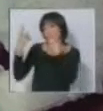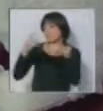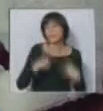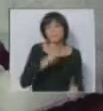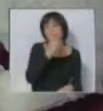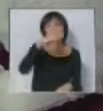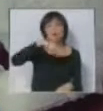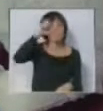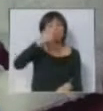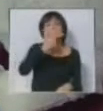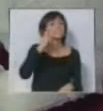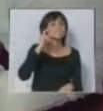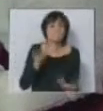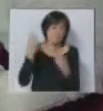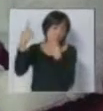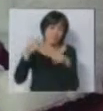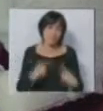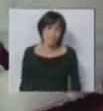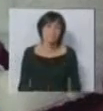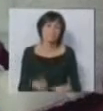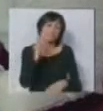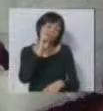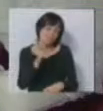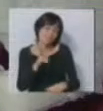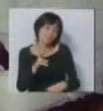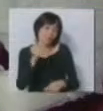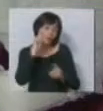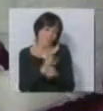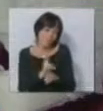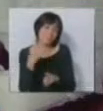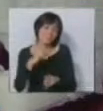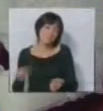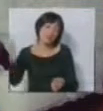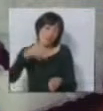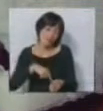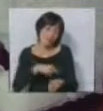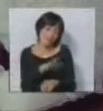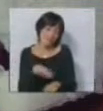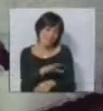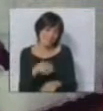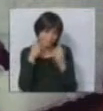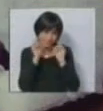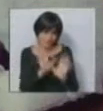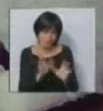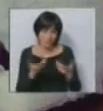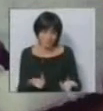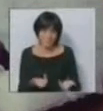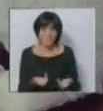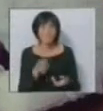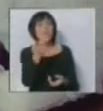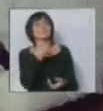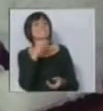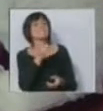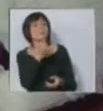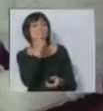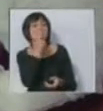revolución con ese sentido. Es verdad. Bueno, mirá que algún día habrá que volver al barrio, ¿eh? Cuidado. Bueno, Irina, ¿le han obsequiado alguna